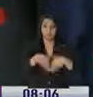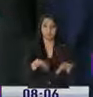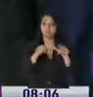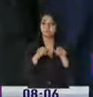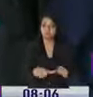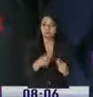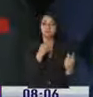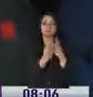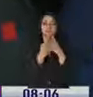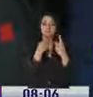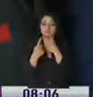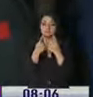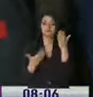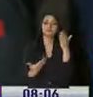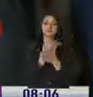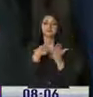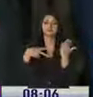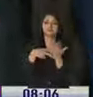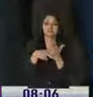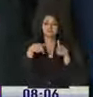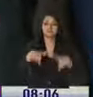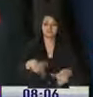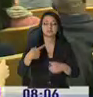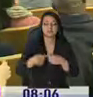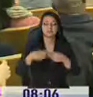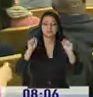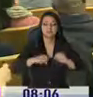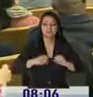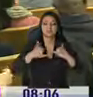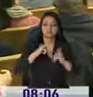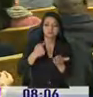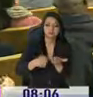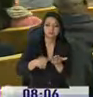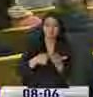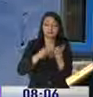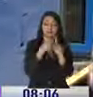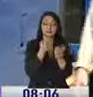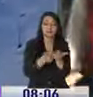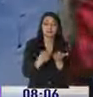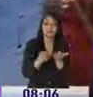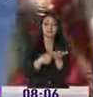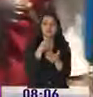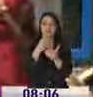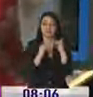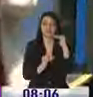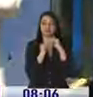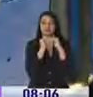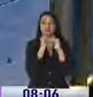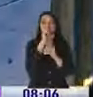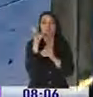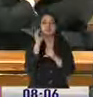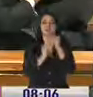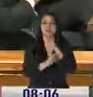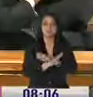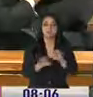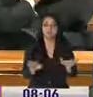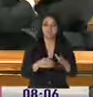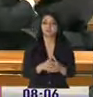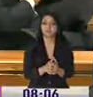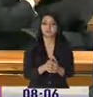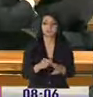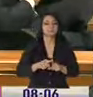para fijar una nueva tarifa de pasajes en Quito. Pese a que en un primer debate se estableció un incremento a 30 centavos, al parecer